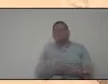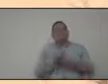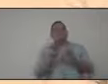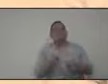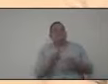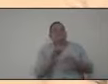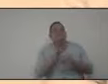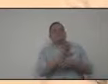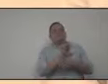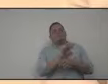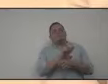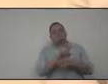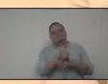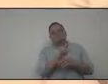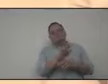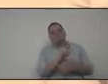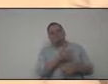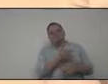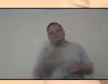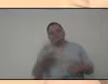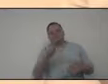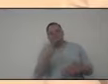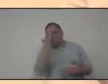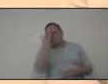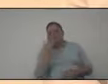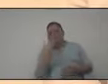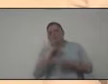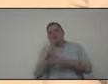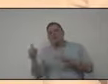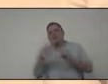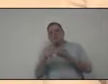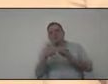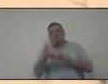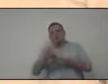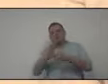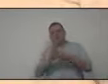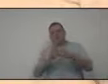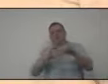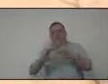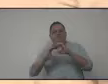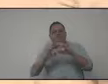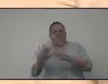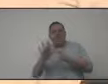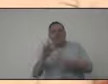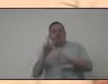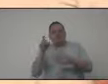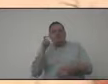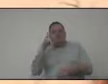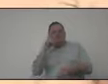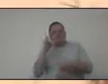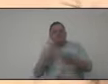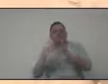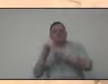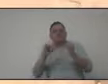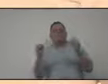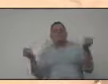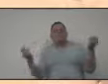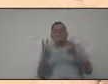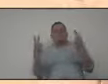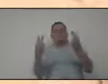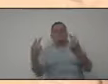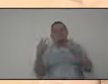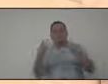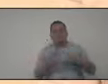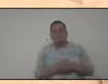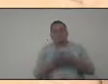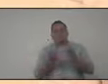Capresoca. Nos pueden seguir a través del Facebook y las demás redes sociales de la Gobernación de Casanare. Además, para